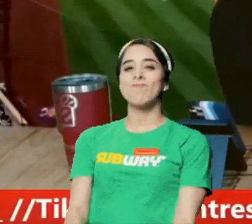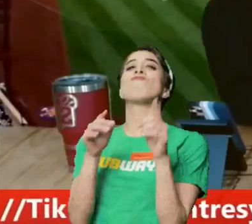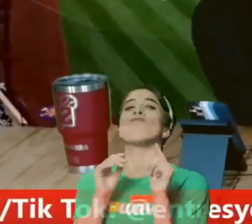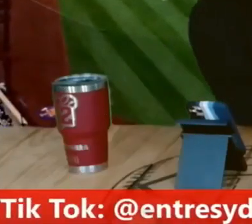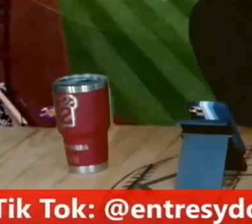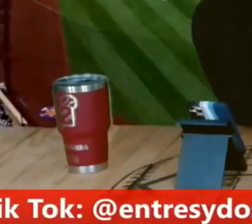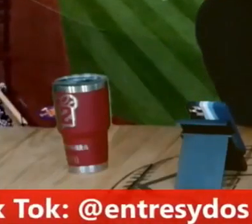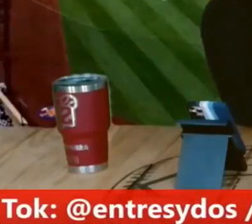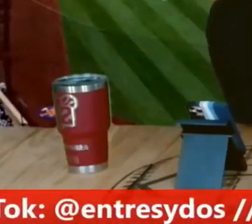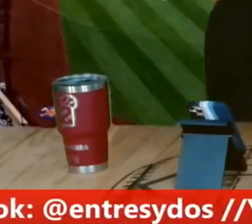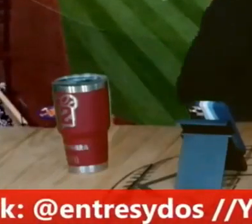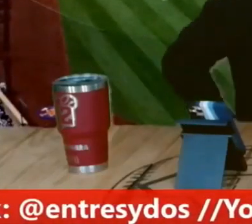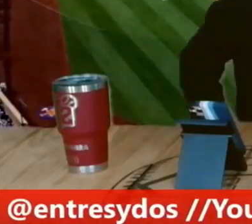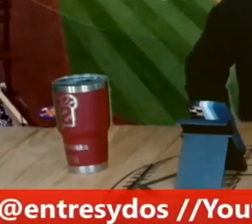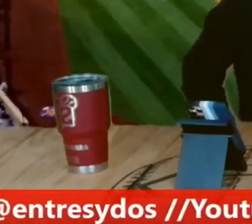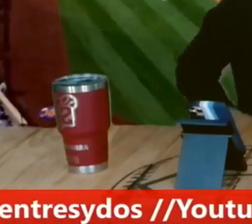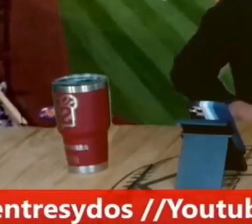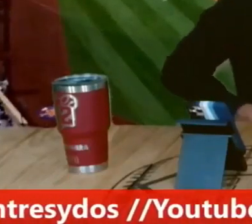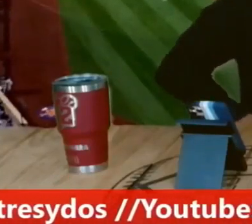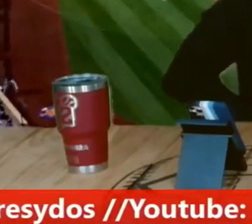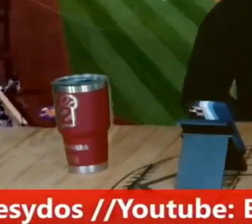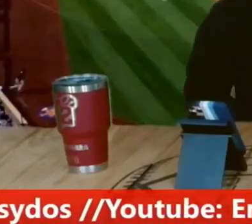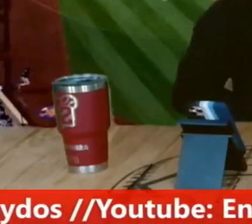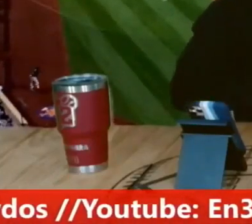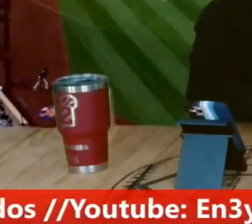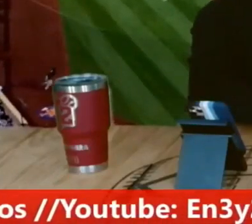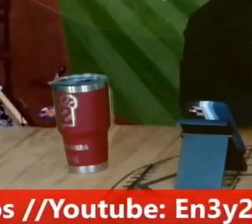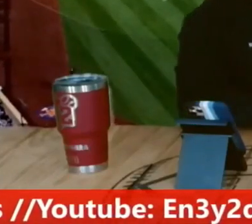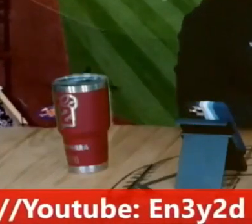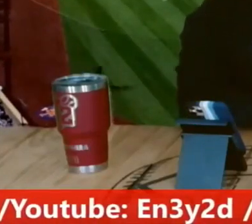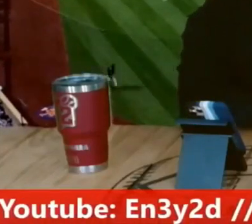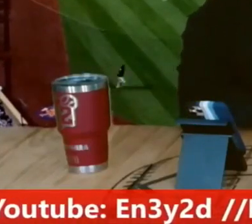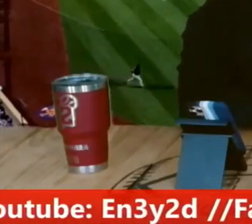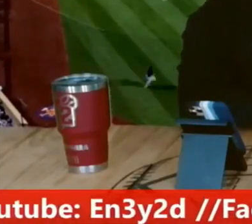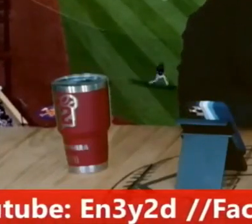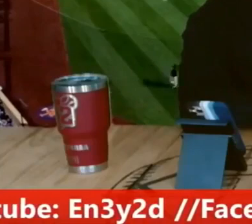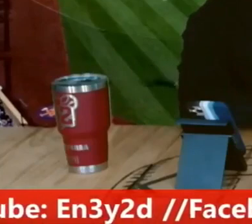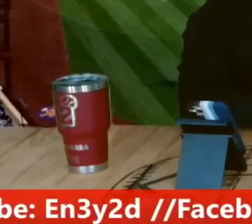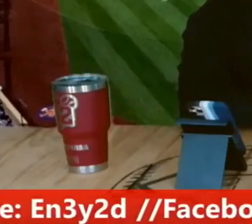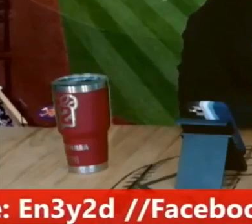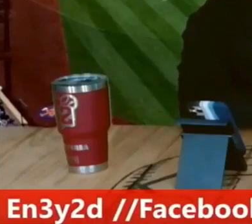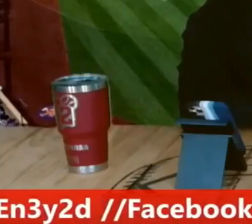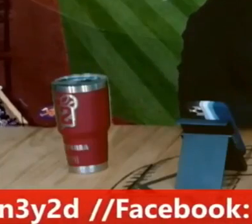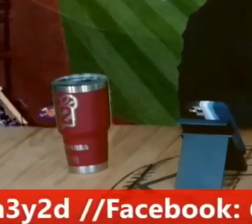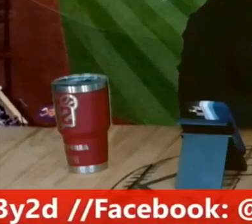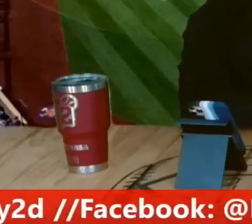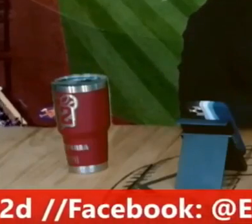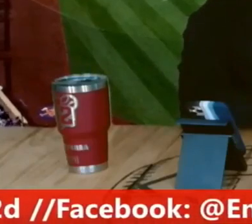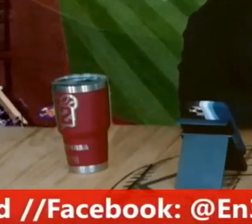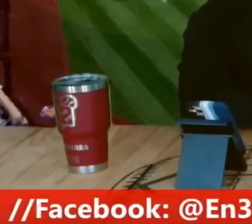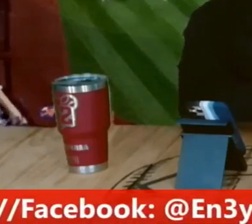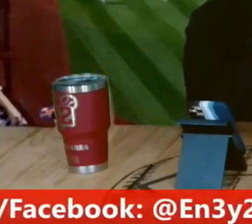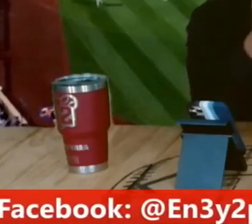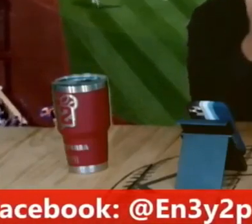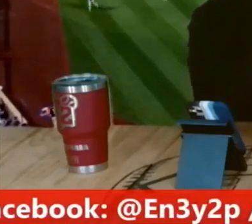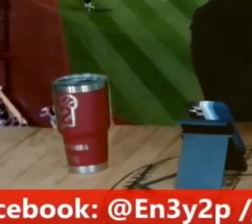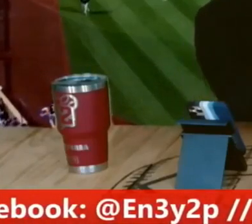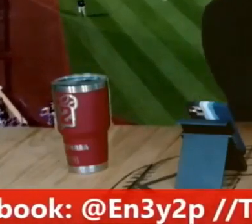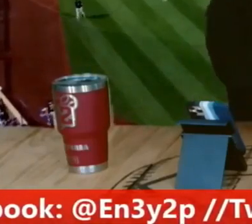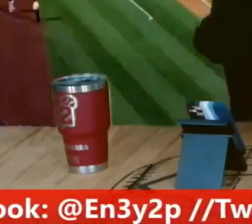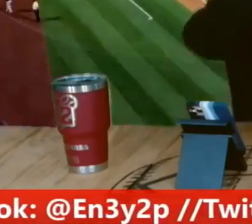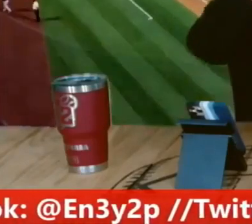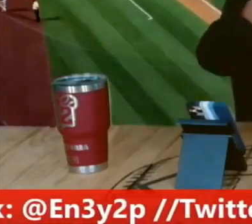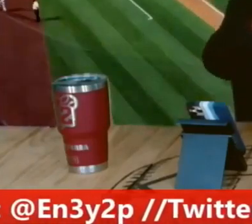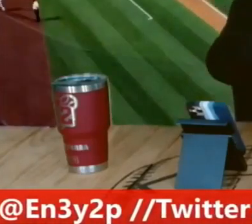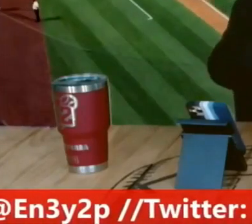es precisamente lo que quiere evidenciar la oposición a... Como lo hacía el